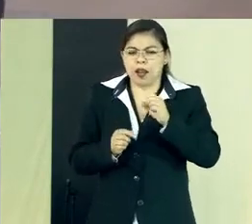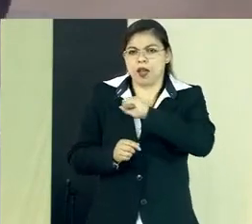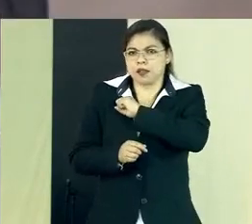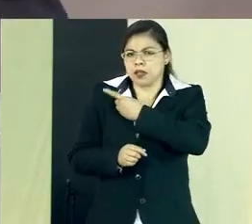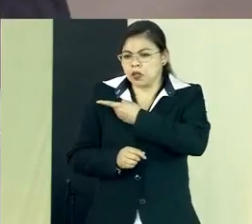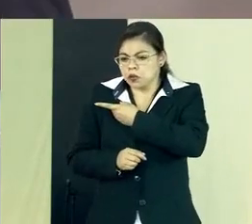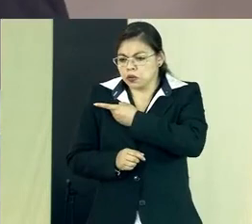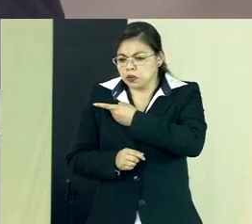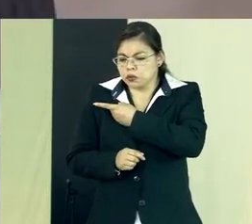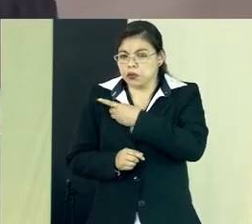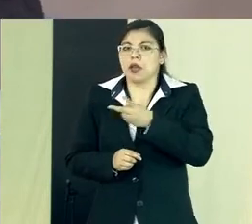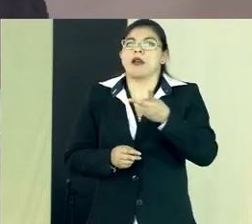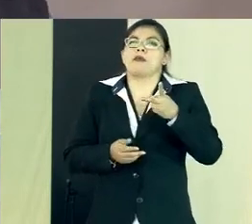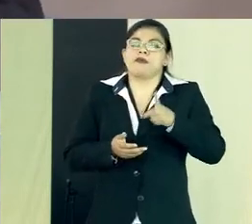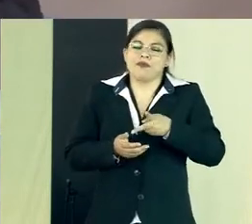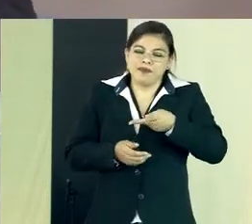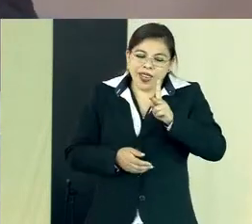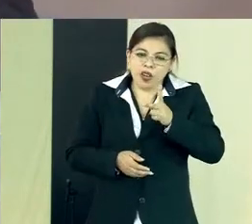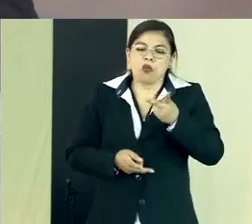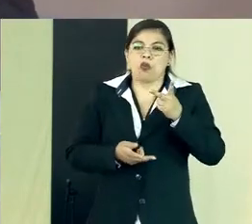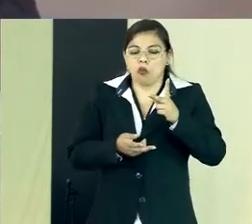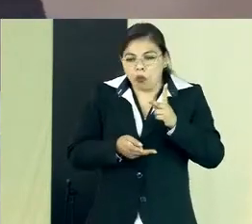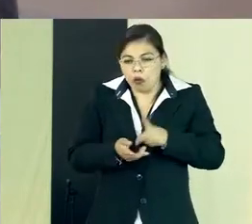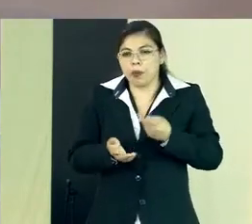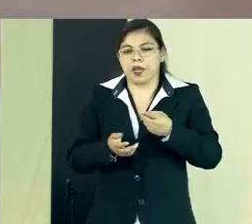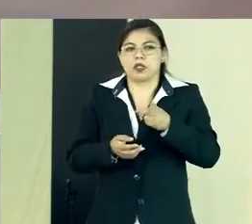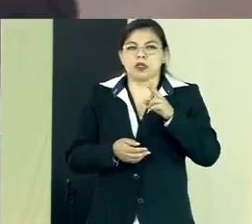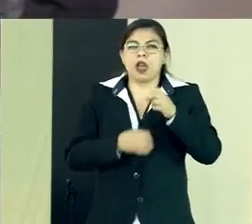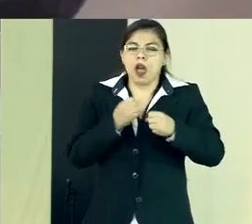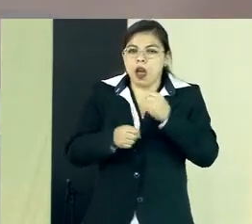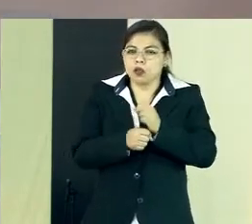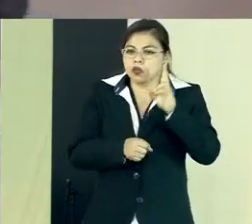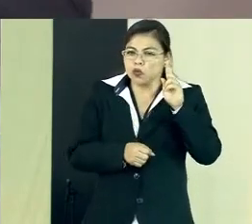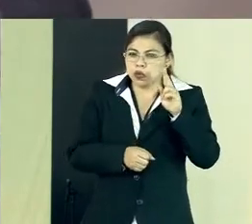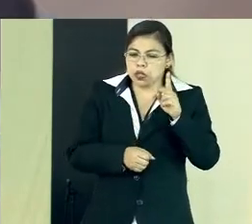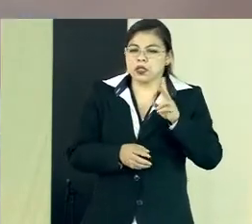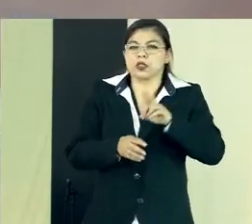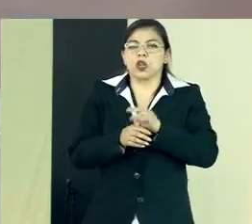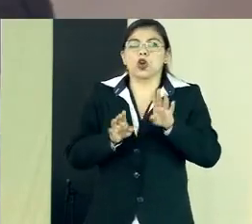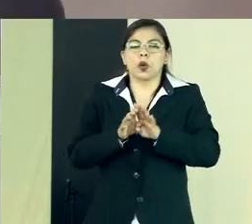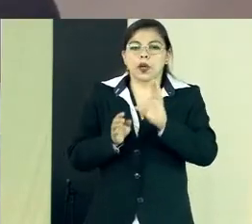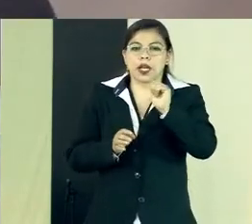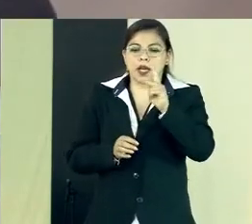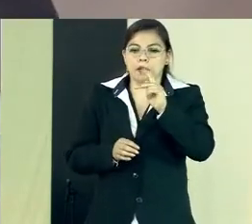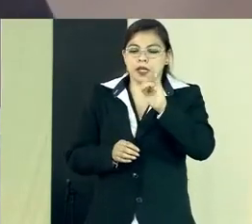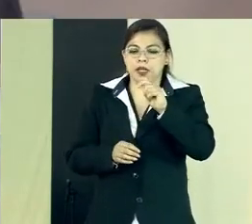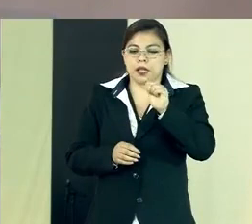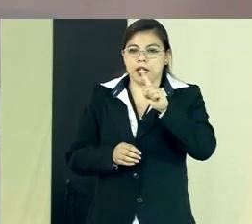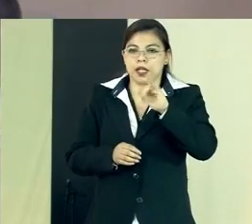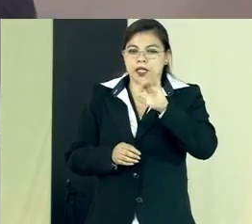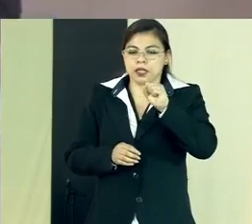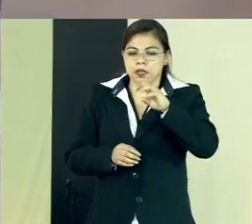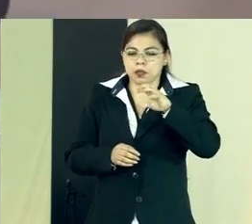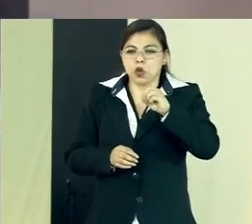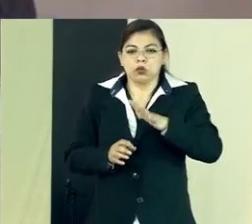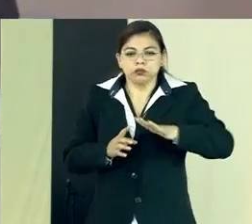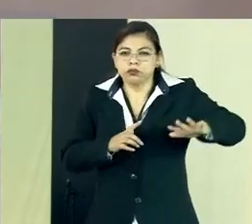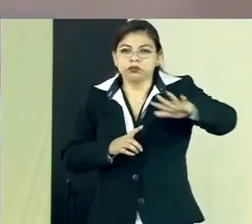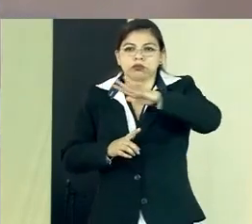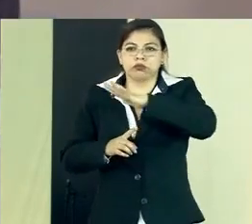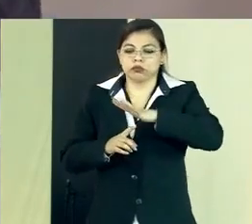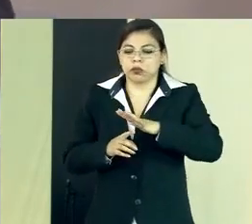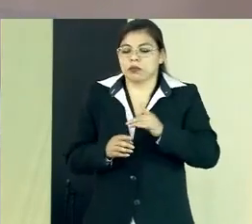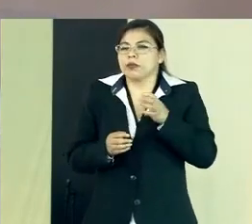pero nuevamente a partir de los años 80 cuando viene la reconversión del capitalismo global y cuando vienen las